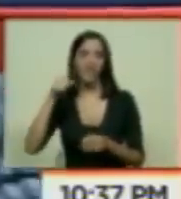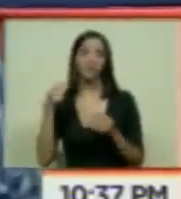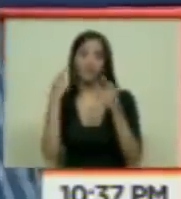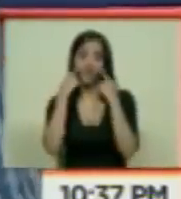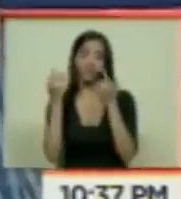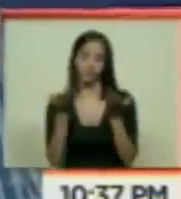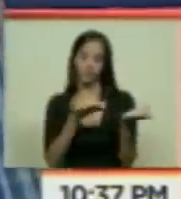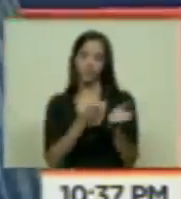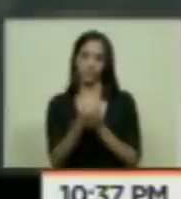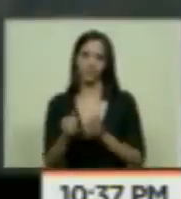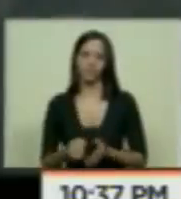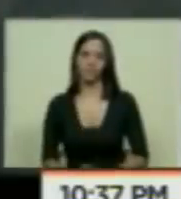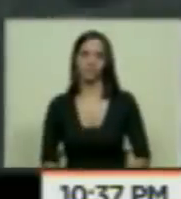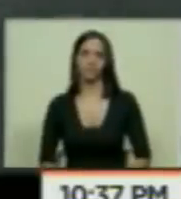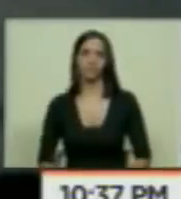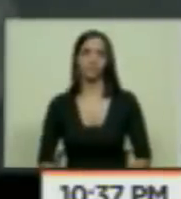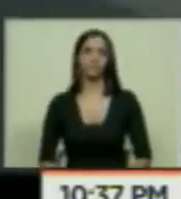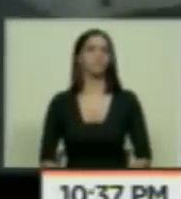que pasó.